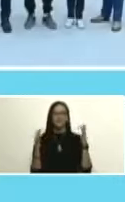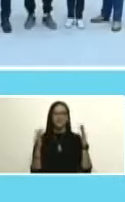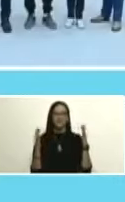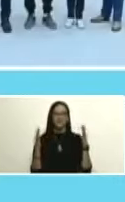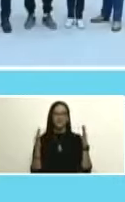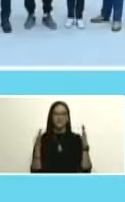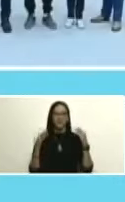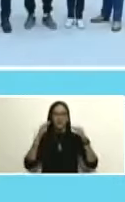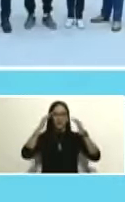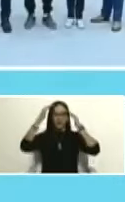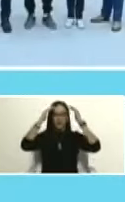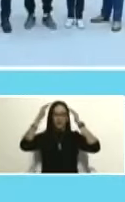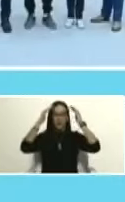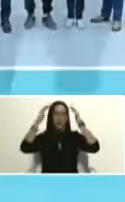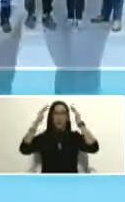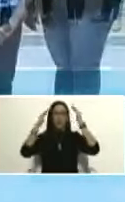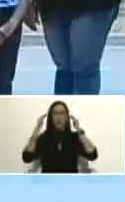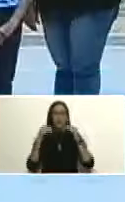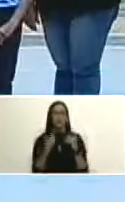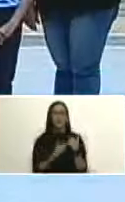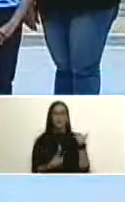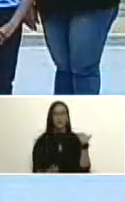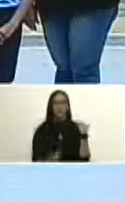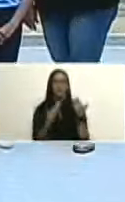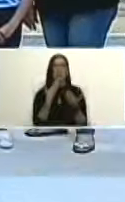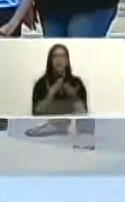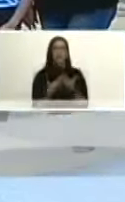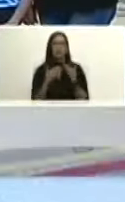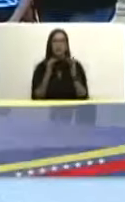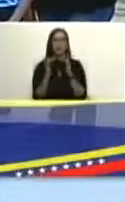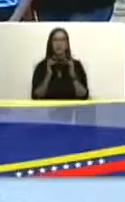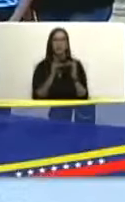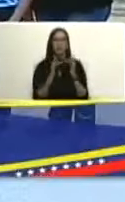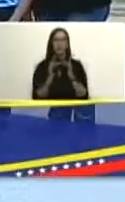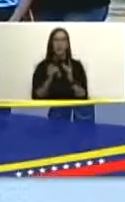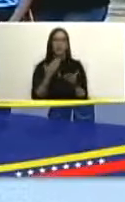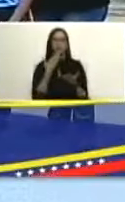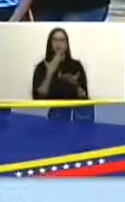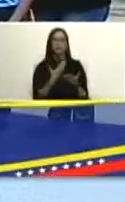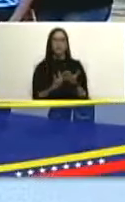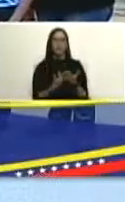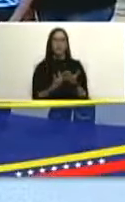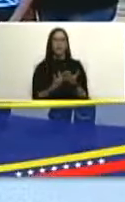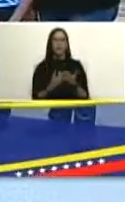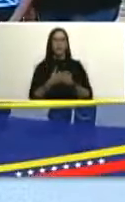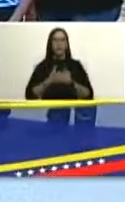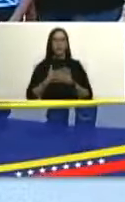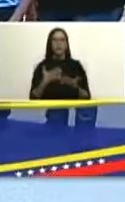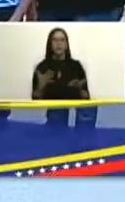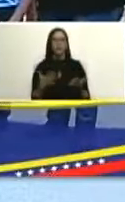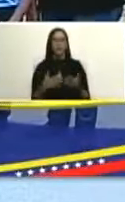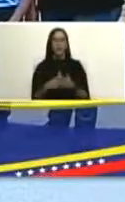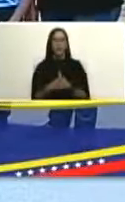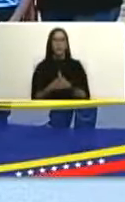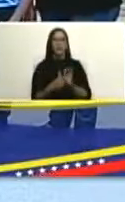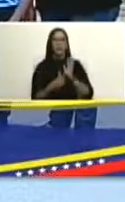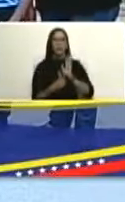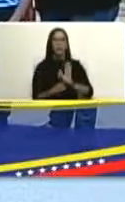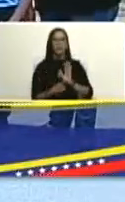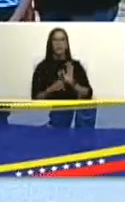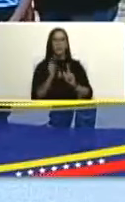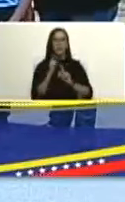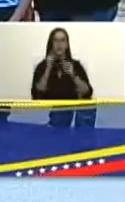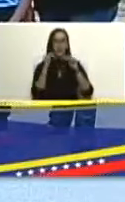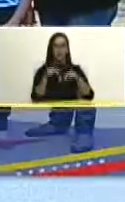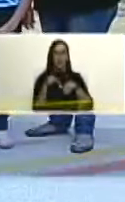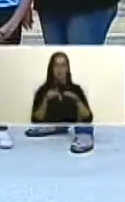Saludos, presidente. Gracias por el pase, gracias por esta oportunidad para mostrar desde aquí, desde el